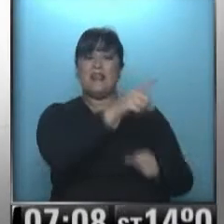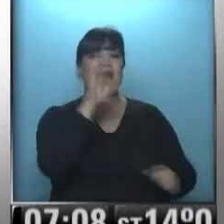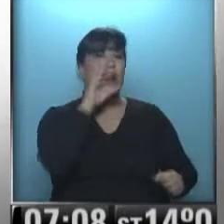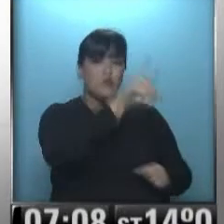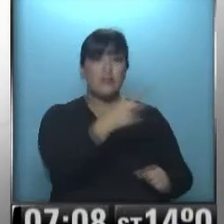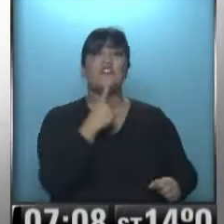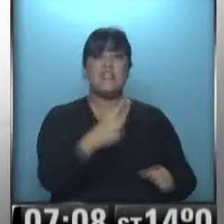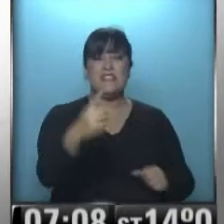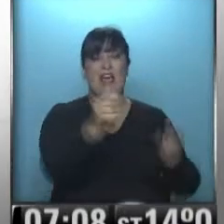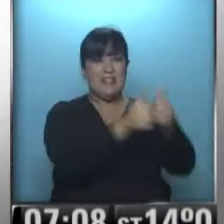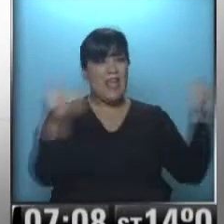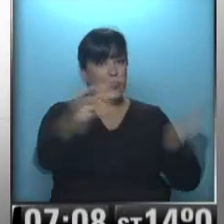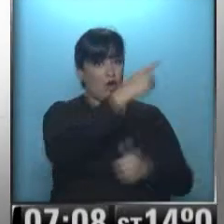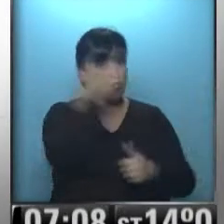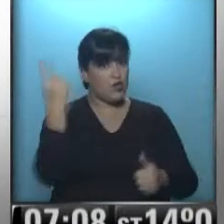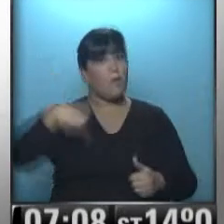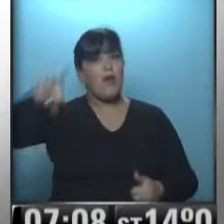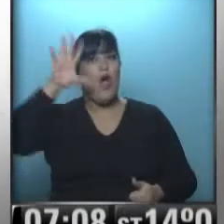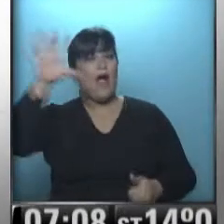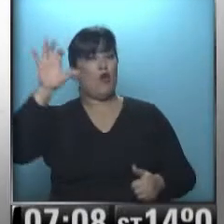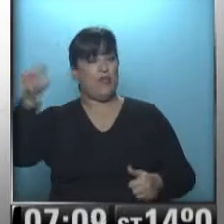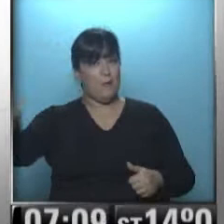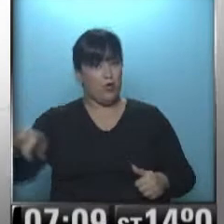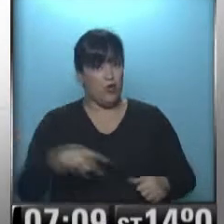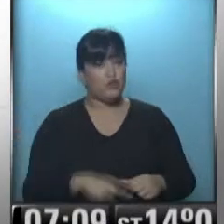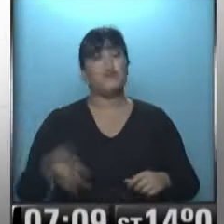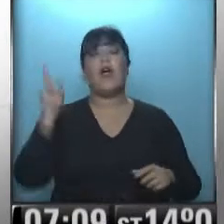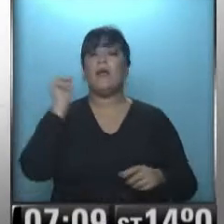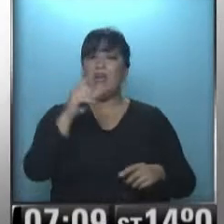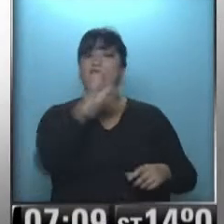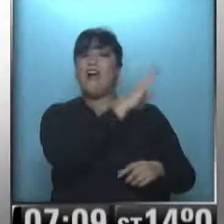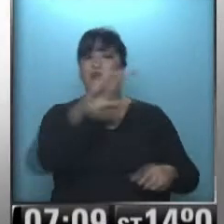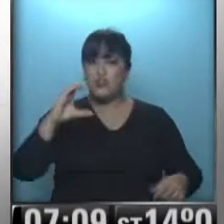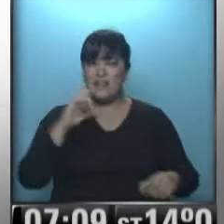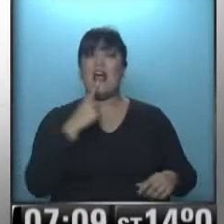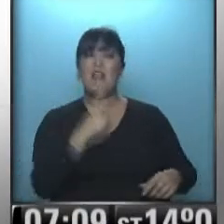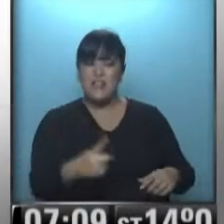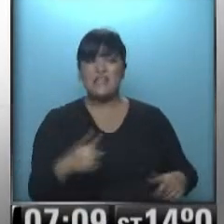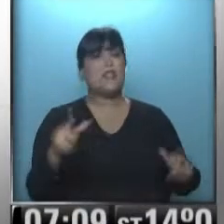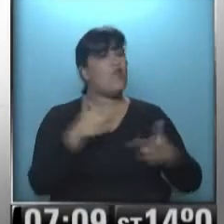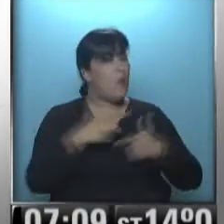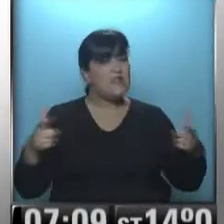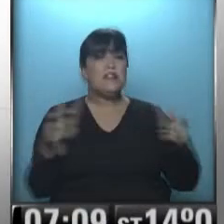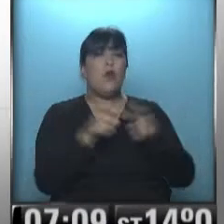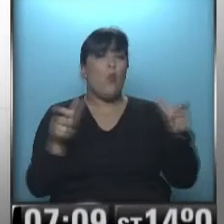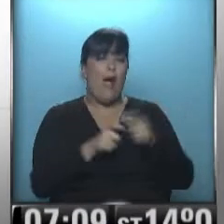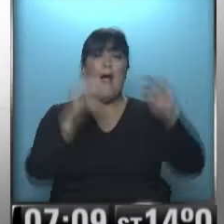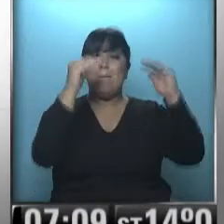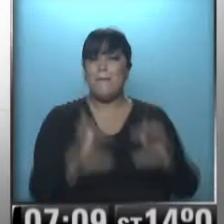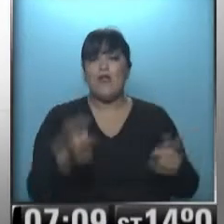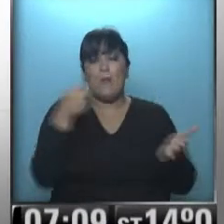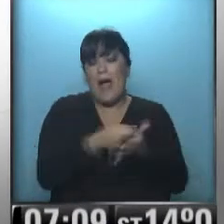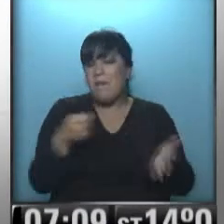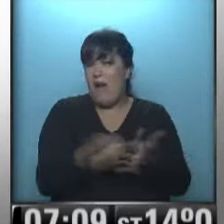Nación, pero recordemos, ella dijo, salió un comunicado al Banco Central, no existe ningún tipo de restricción para el pago de